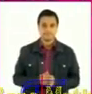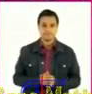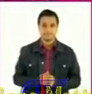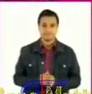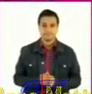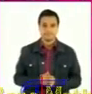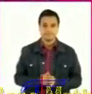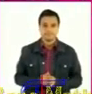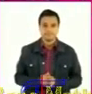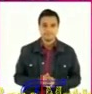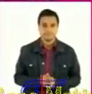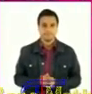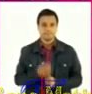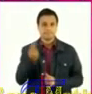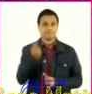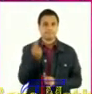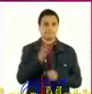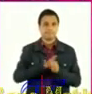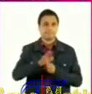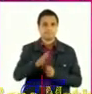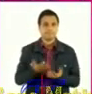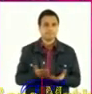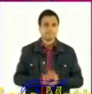¿Qué se necesita para pescar?